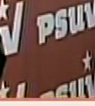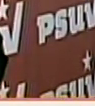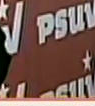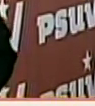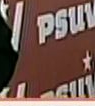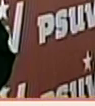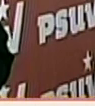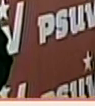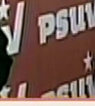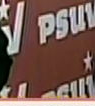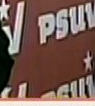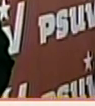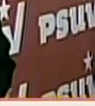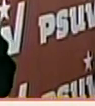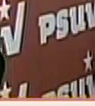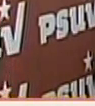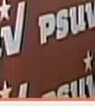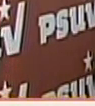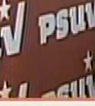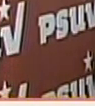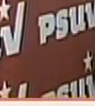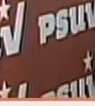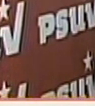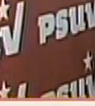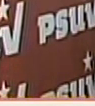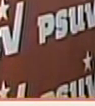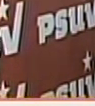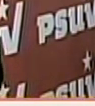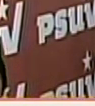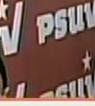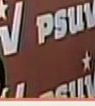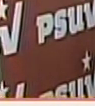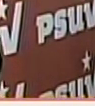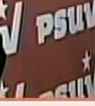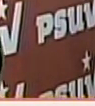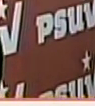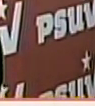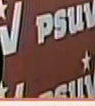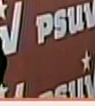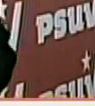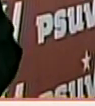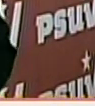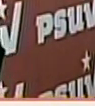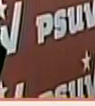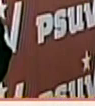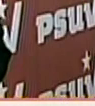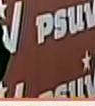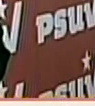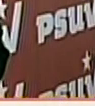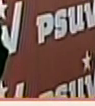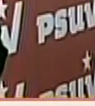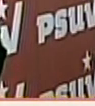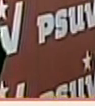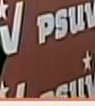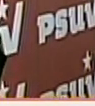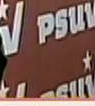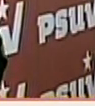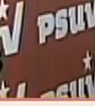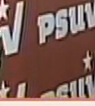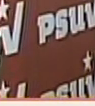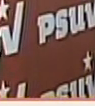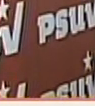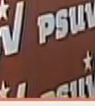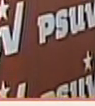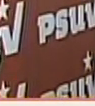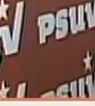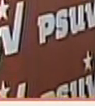Partido Socialista Unido de Venezuela. Las actividades de esta semana para conmemorar los 7 años de la siembra del comandante supremo y